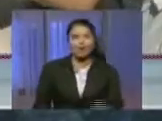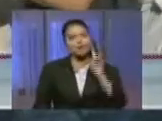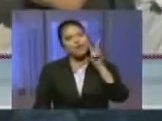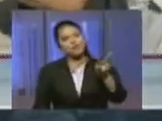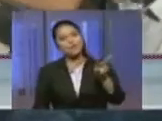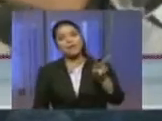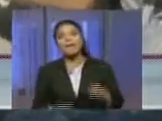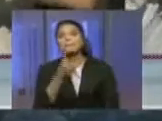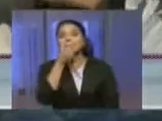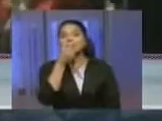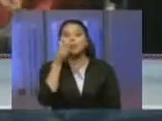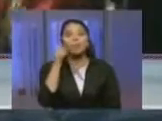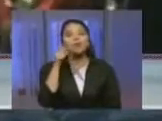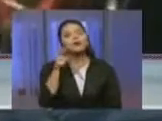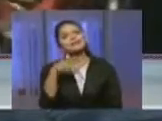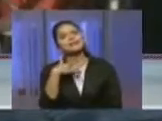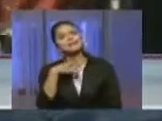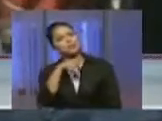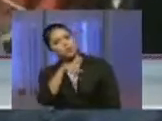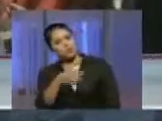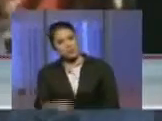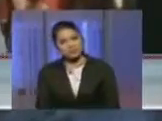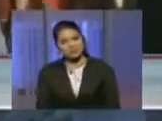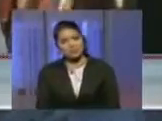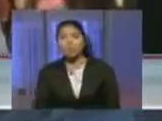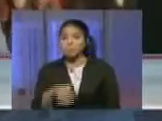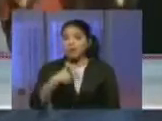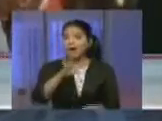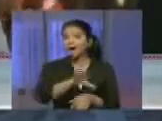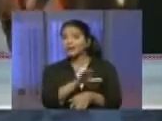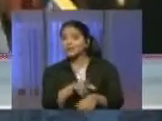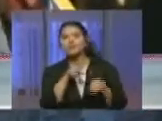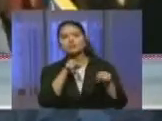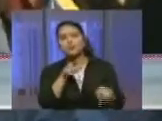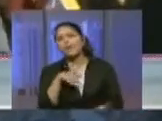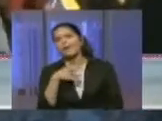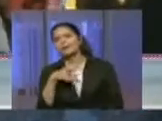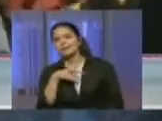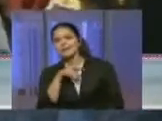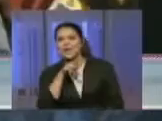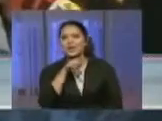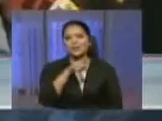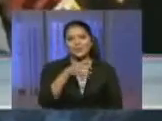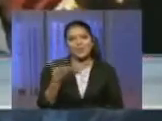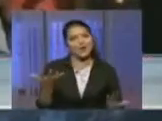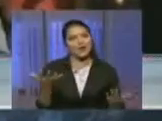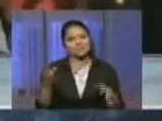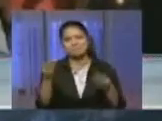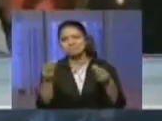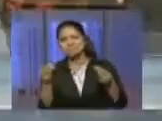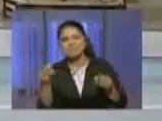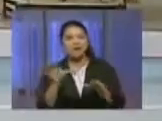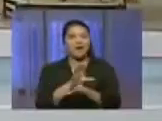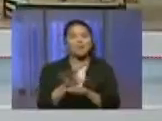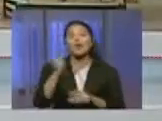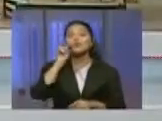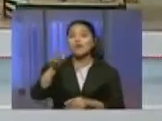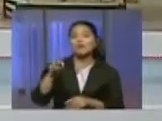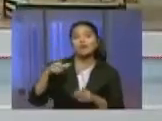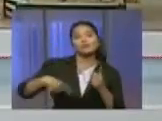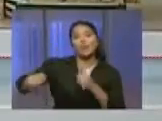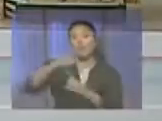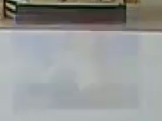mim Qué sientes tú ah se puede una canción M qu sientes tú cuando tú ves A toda esta generación a estos